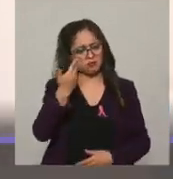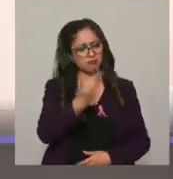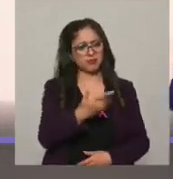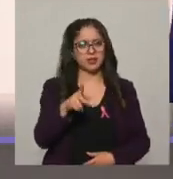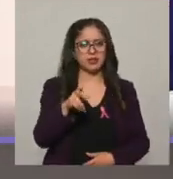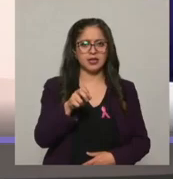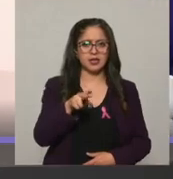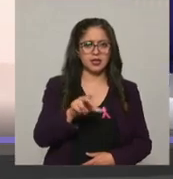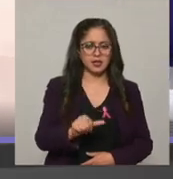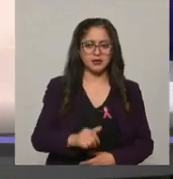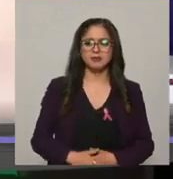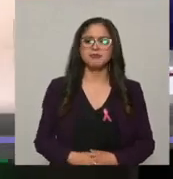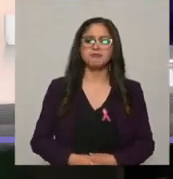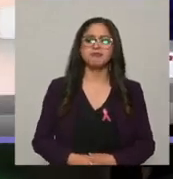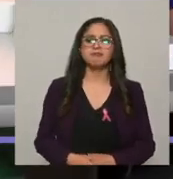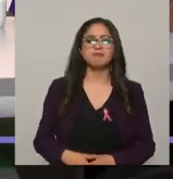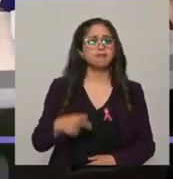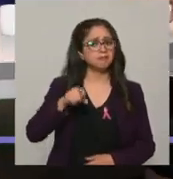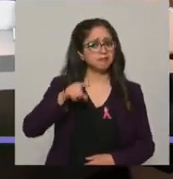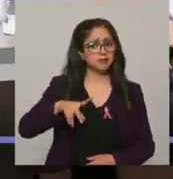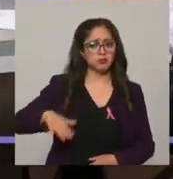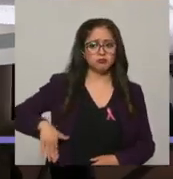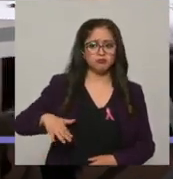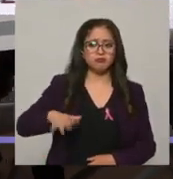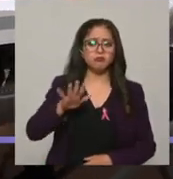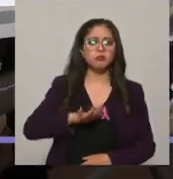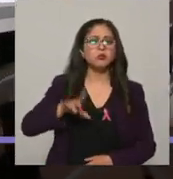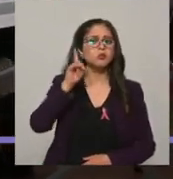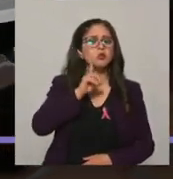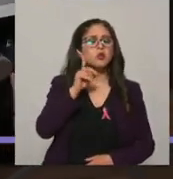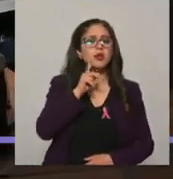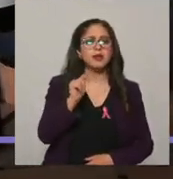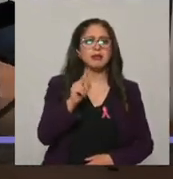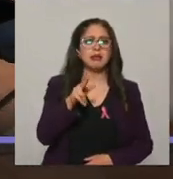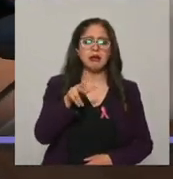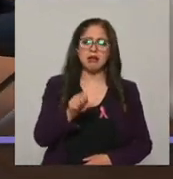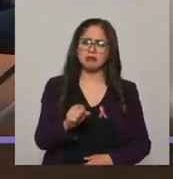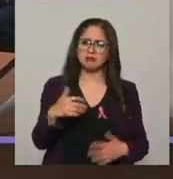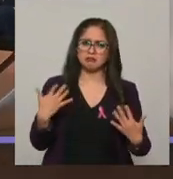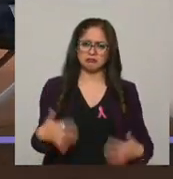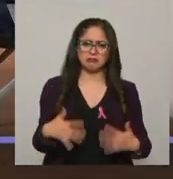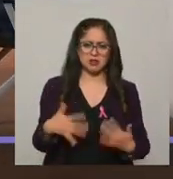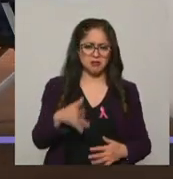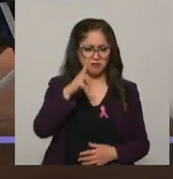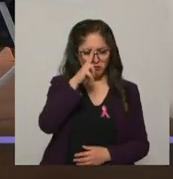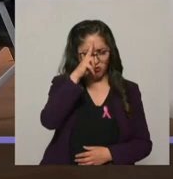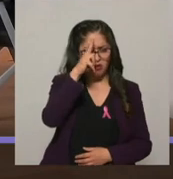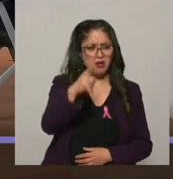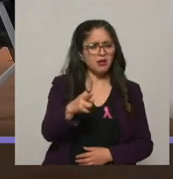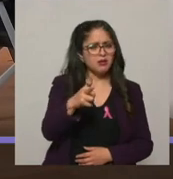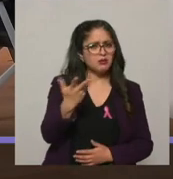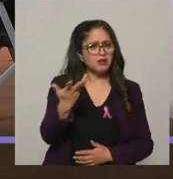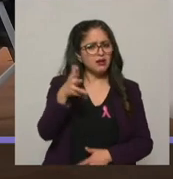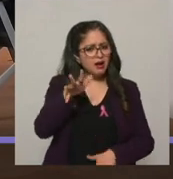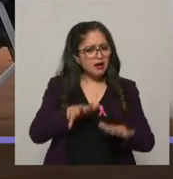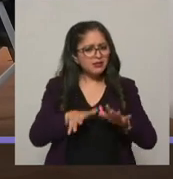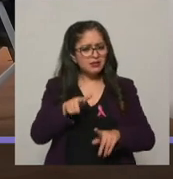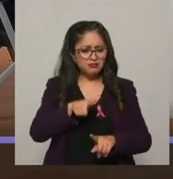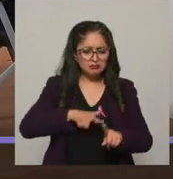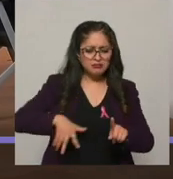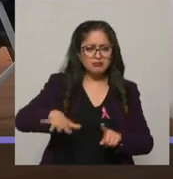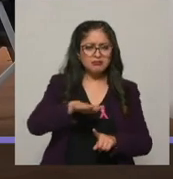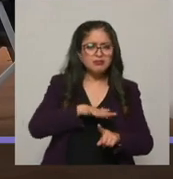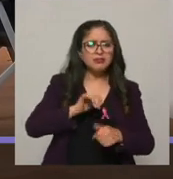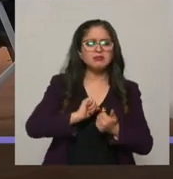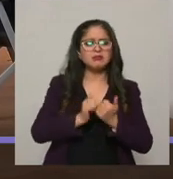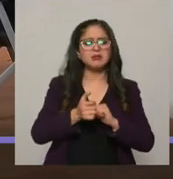como mencionaban, el contexto de las mujeres trans es muy violento, o sea, nos obliga, nos orilla la misma sociedad,